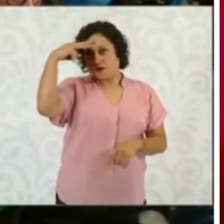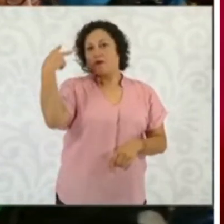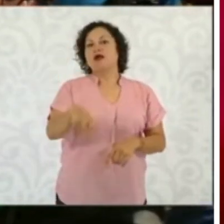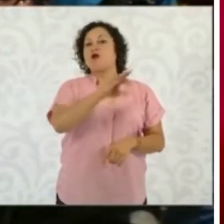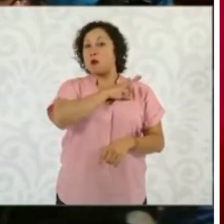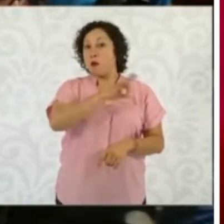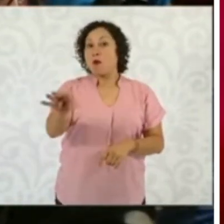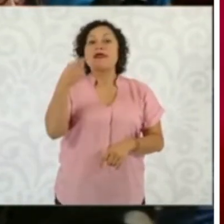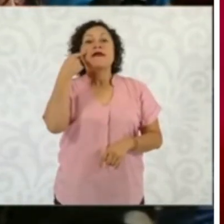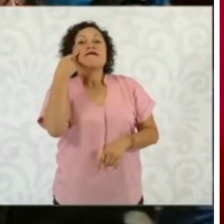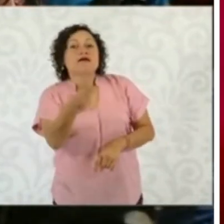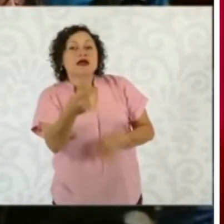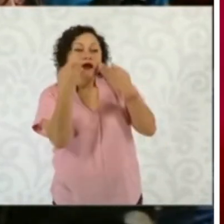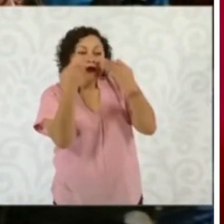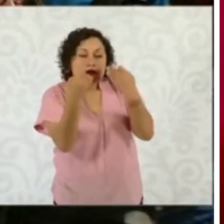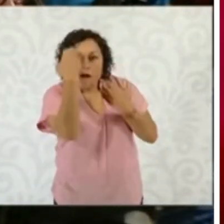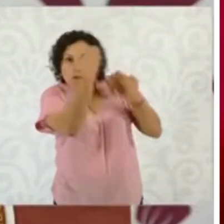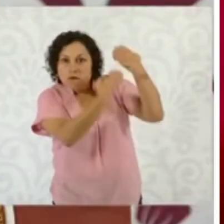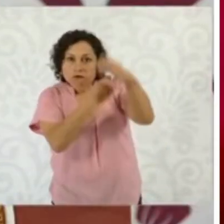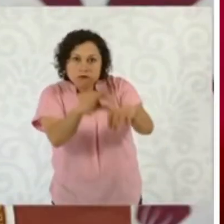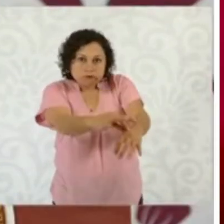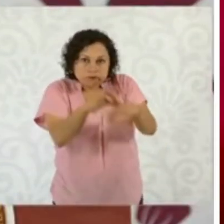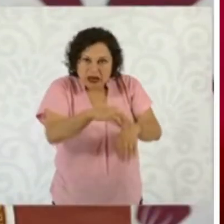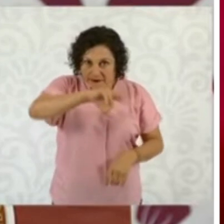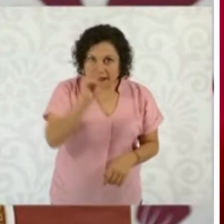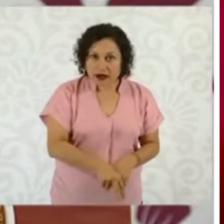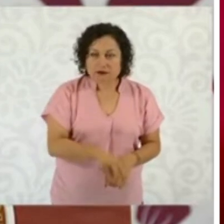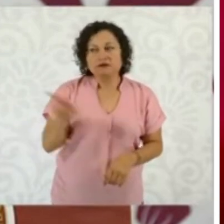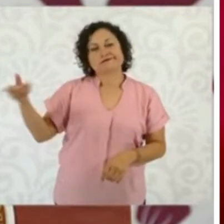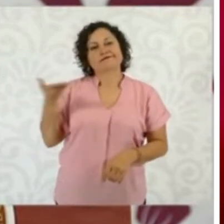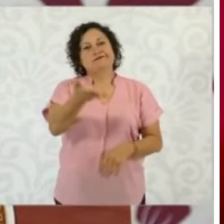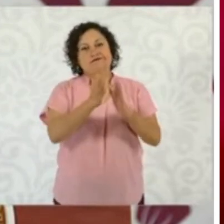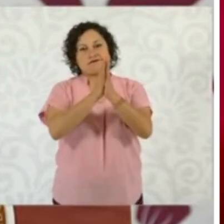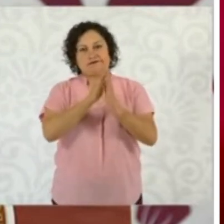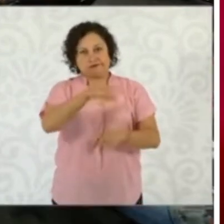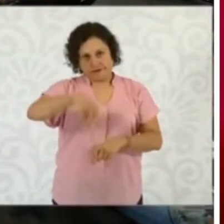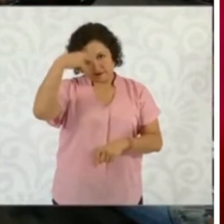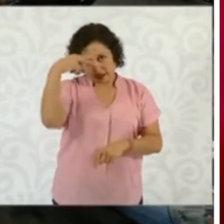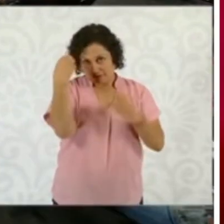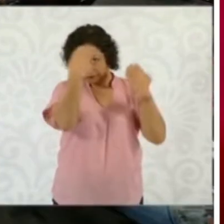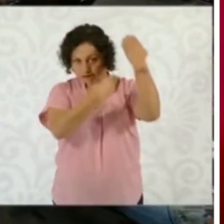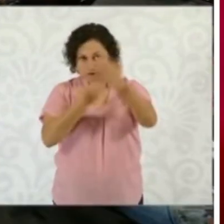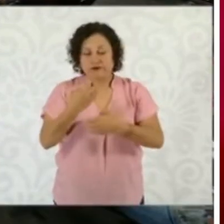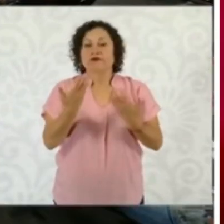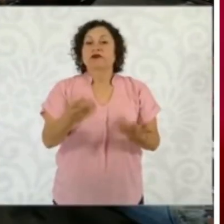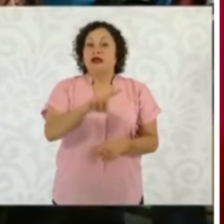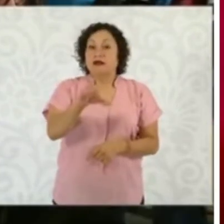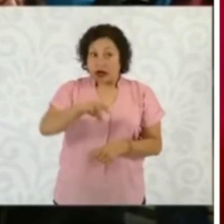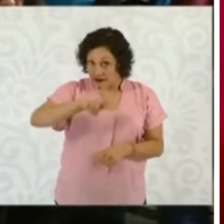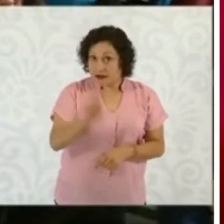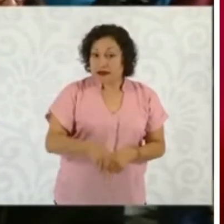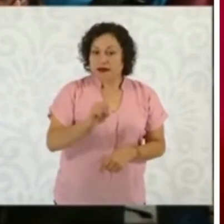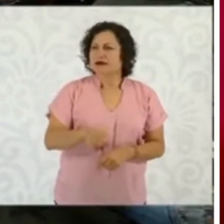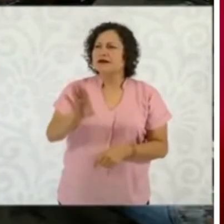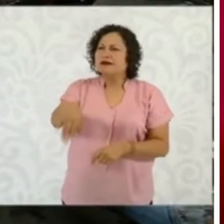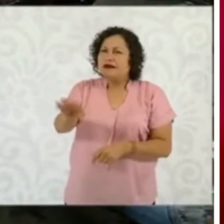si esta obra es legítima. Eso es lo que están pidiendo. Y posteriormente, bueno, pues saber qué pudiera proceder, pero ¿Es una